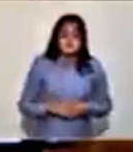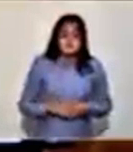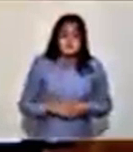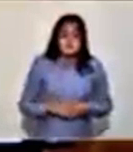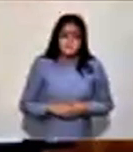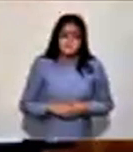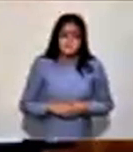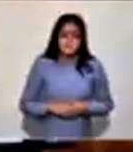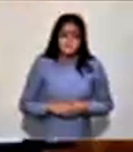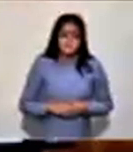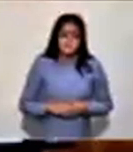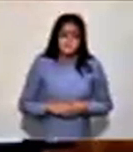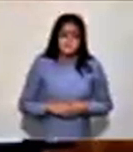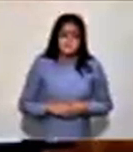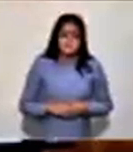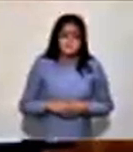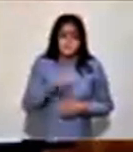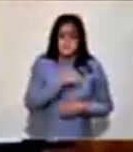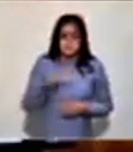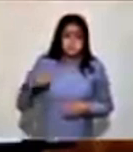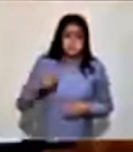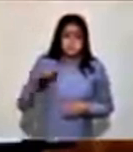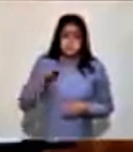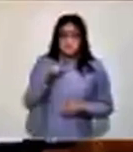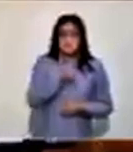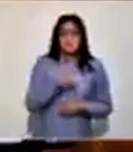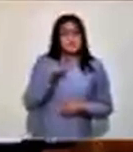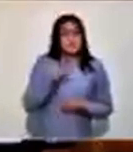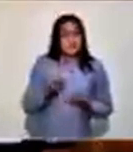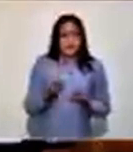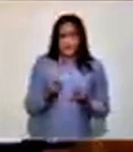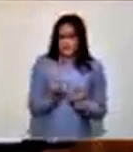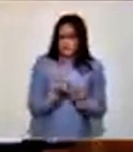cuidadoso. Sí, debe ser austero.